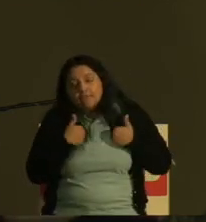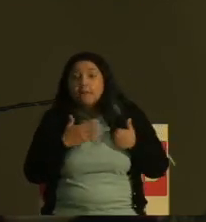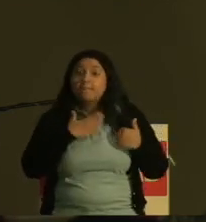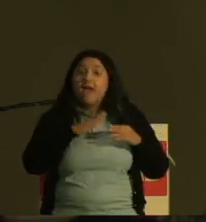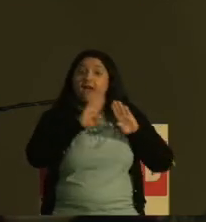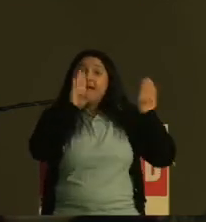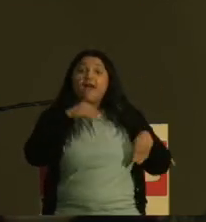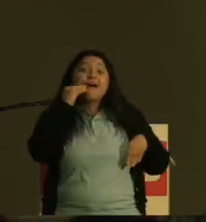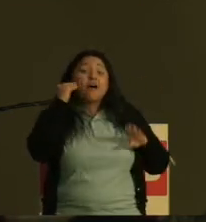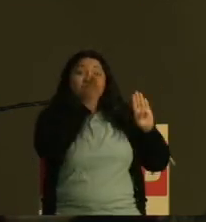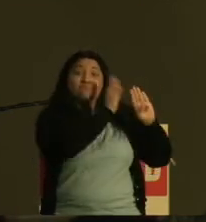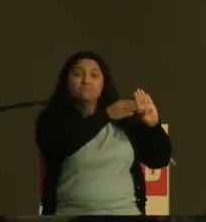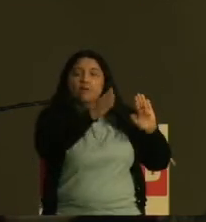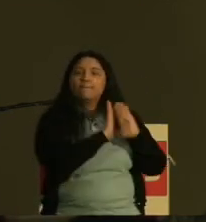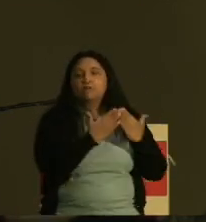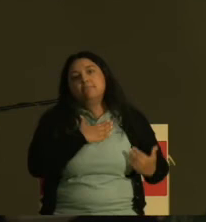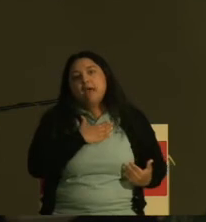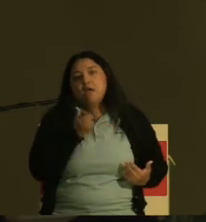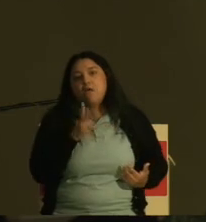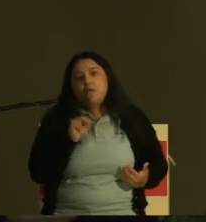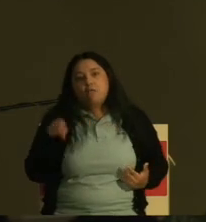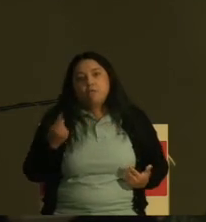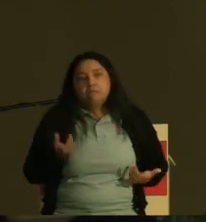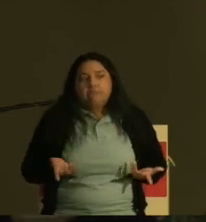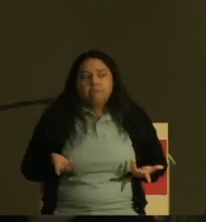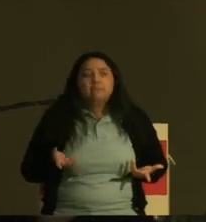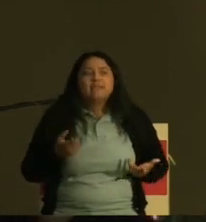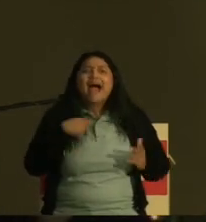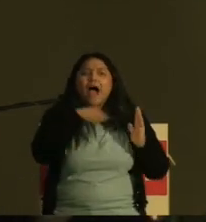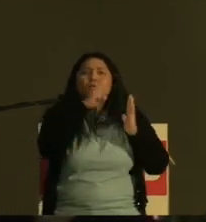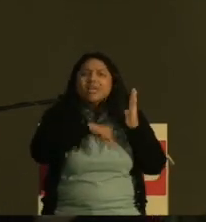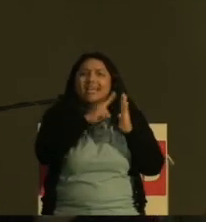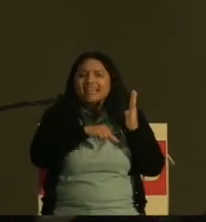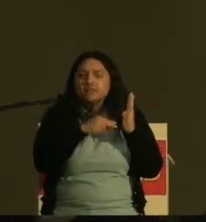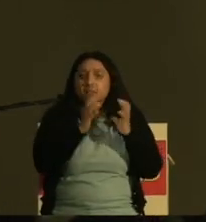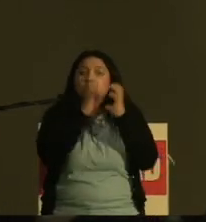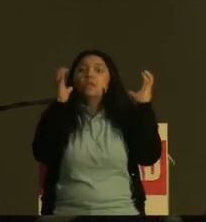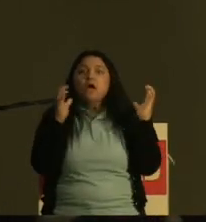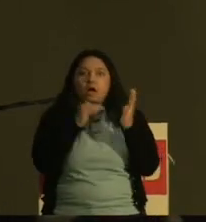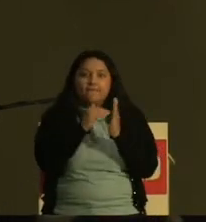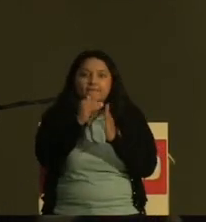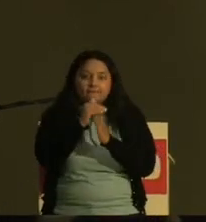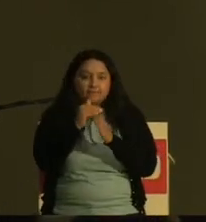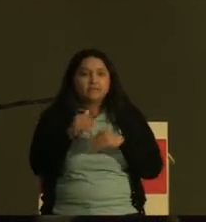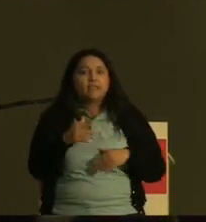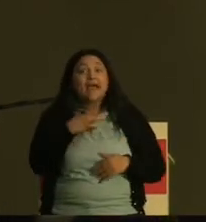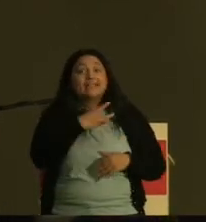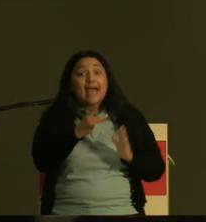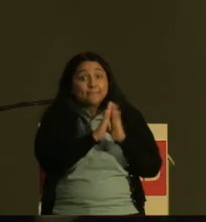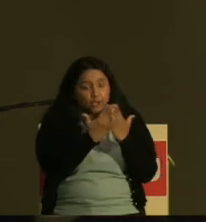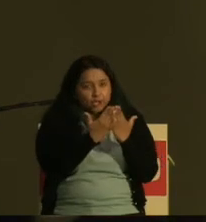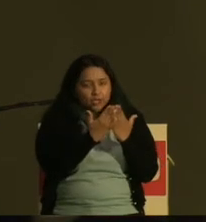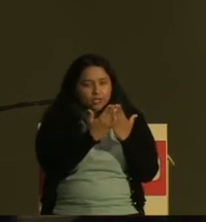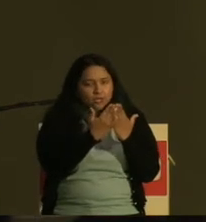míos. Nada más. Y leo mucho. Y mientras más me gusta un libro, más rápido estoy